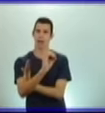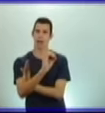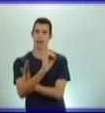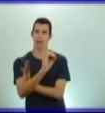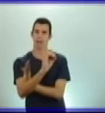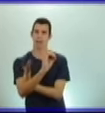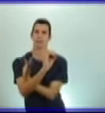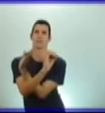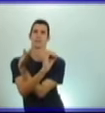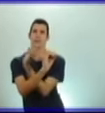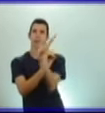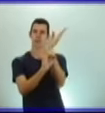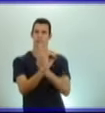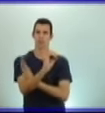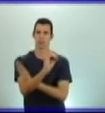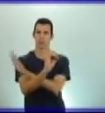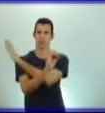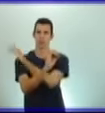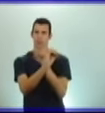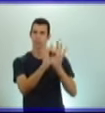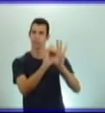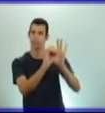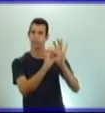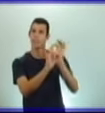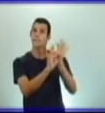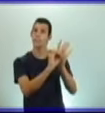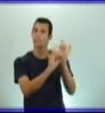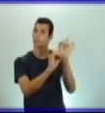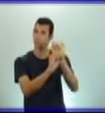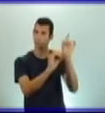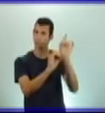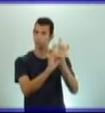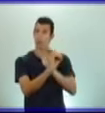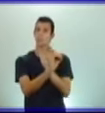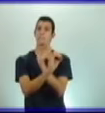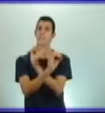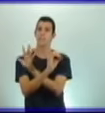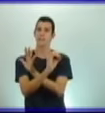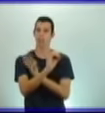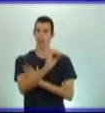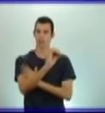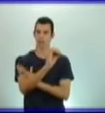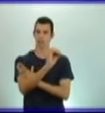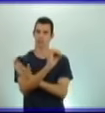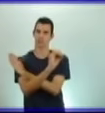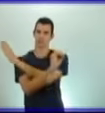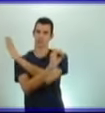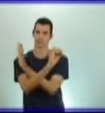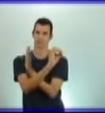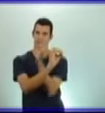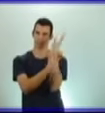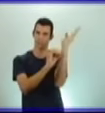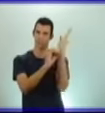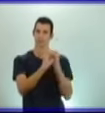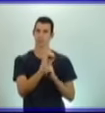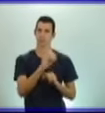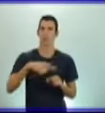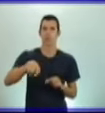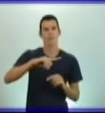x, en cuántas unidades en el eje de las y. A partir de ahí nosotros entonces podemos definir o